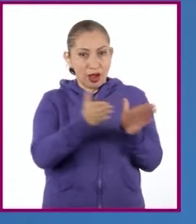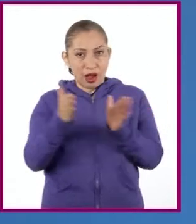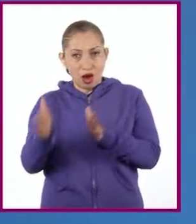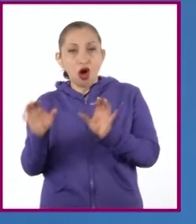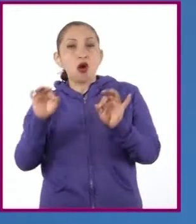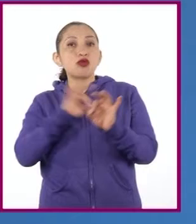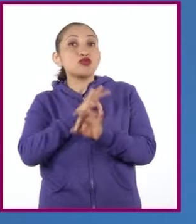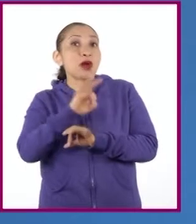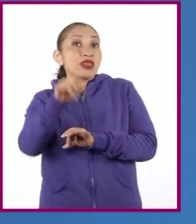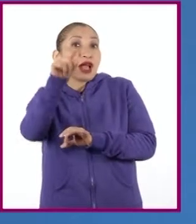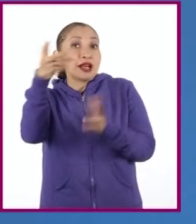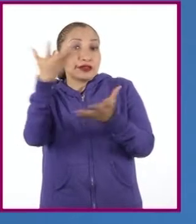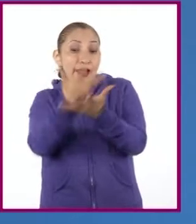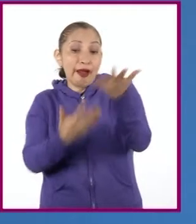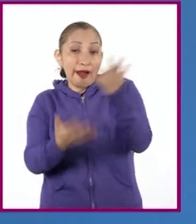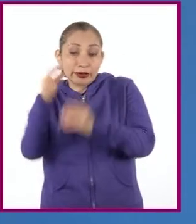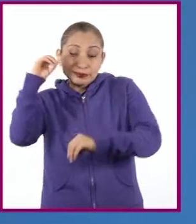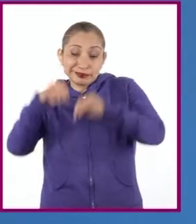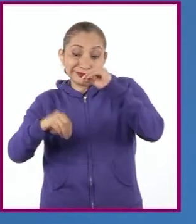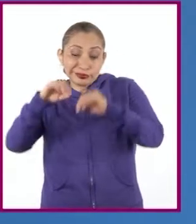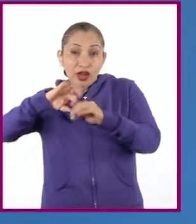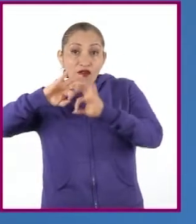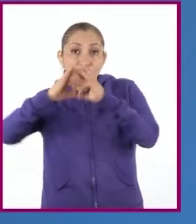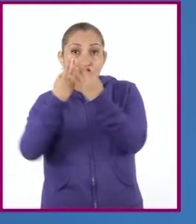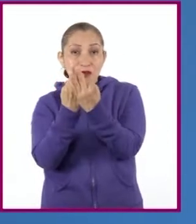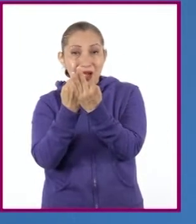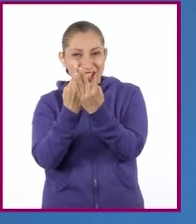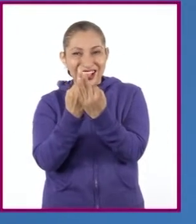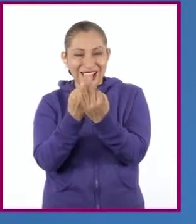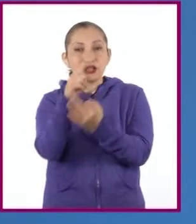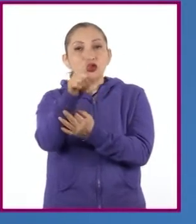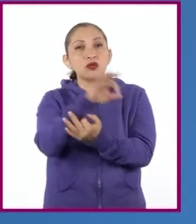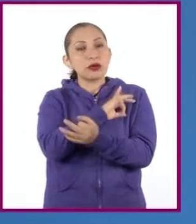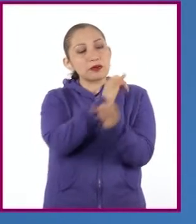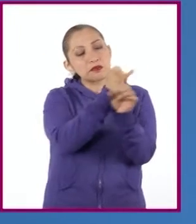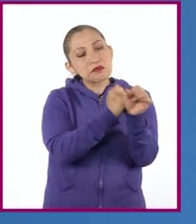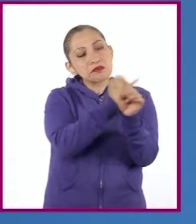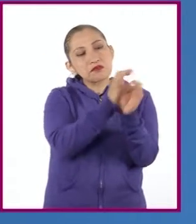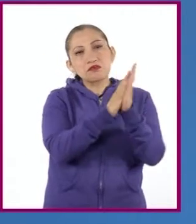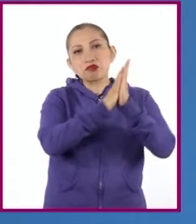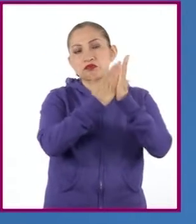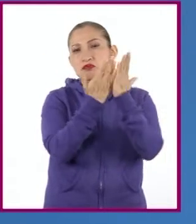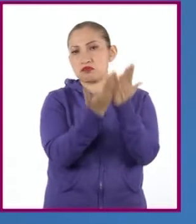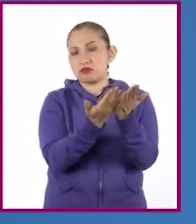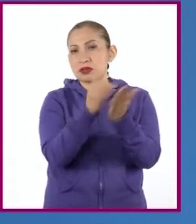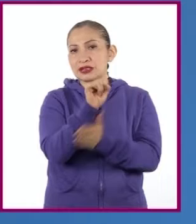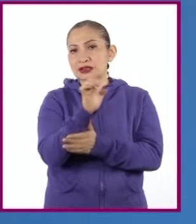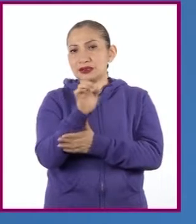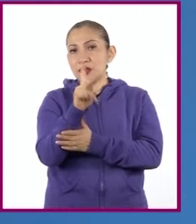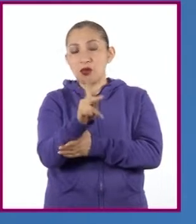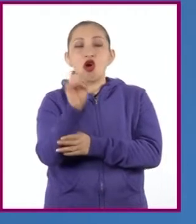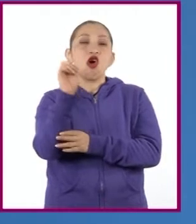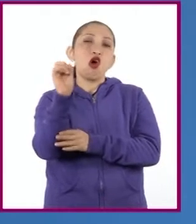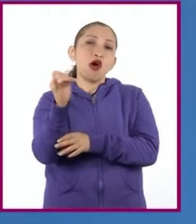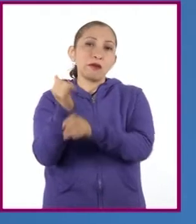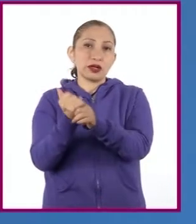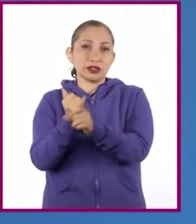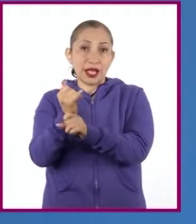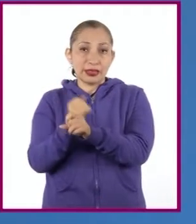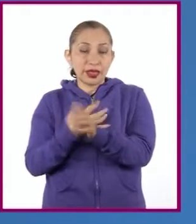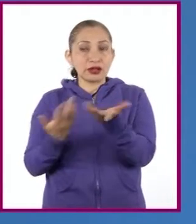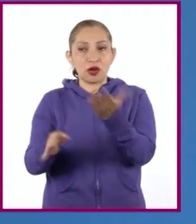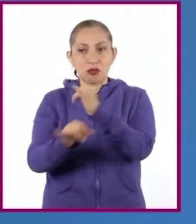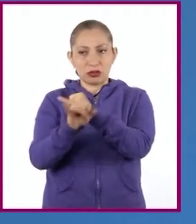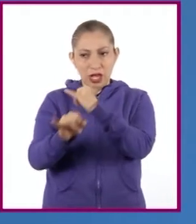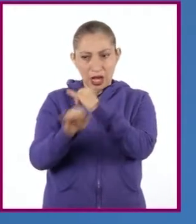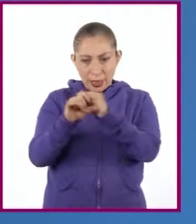modelo atómico. Si tienen alguna duda, pueden buscar información en su libro de texto o también investigar en páginas